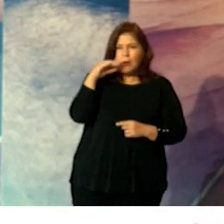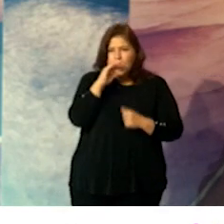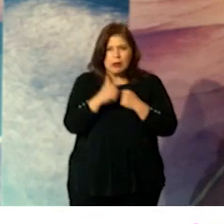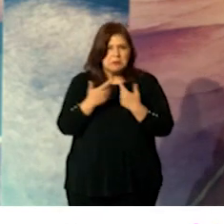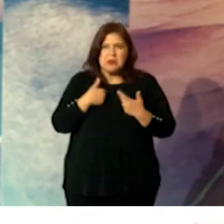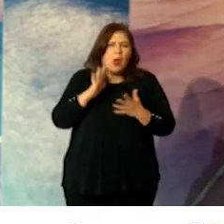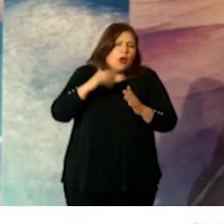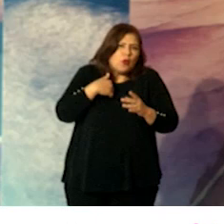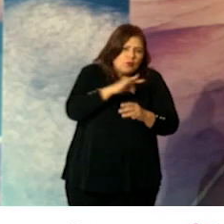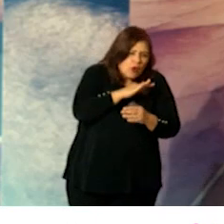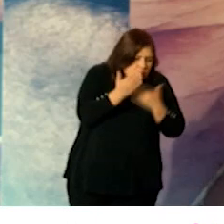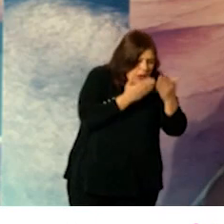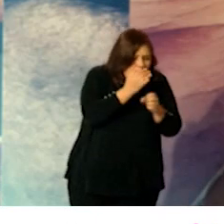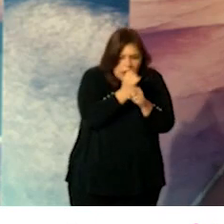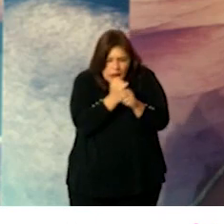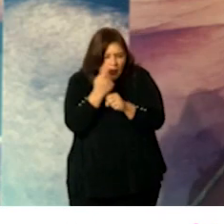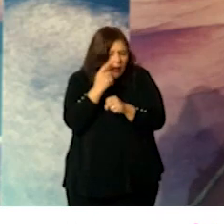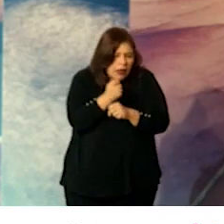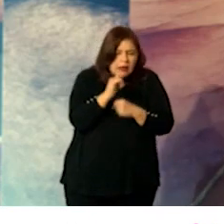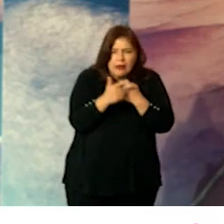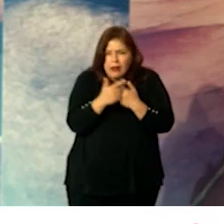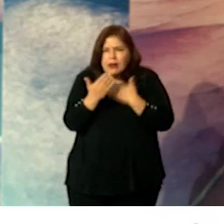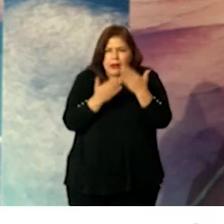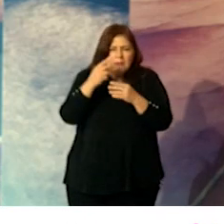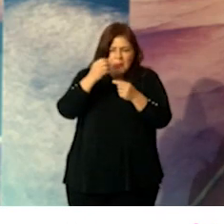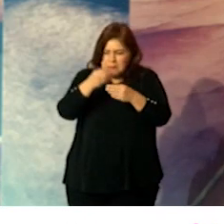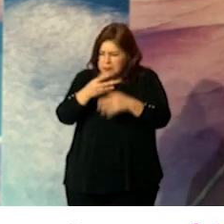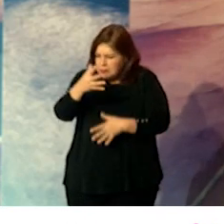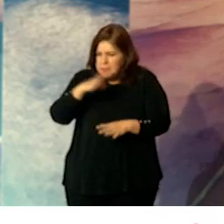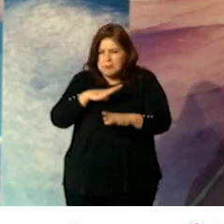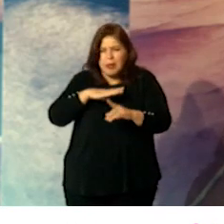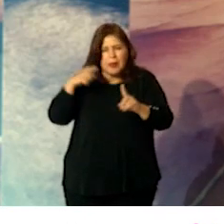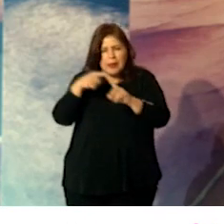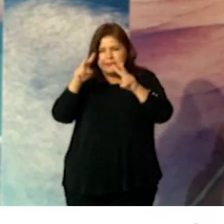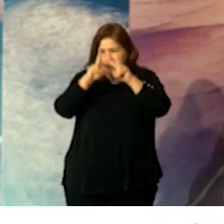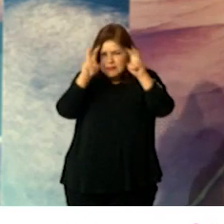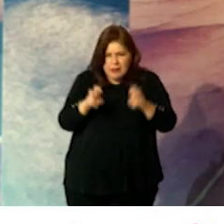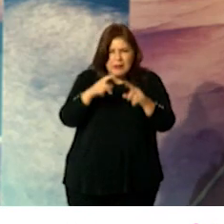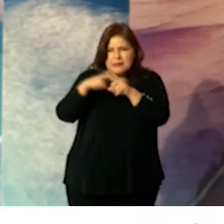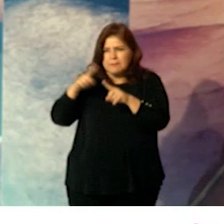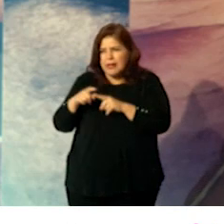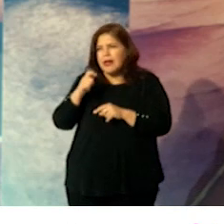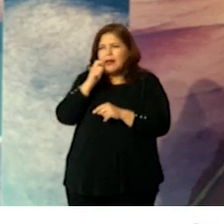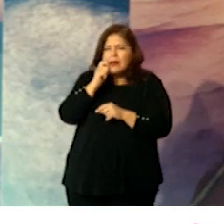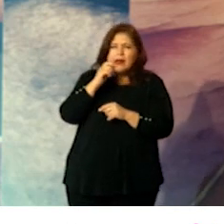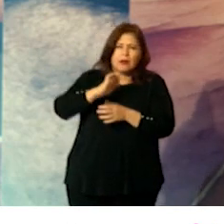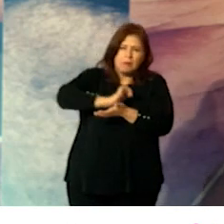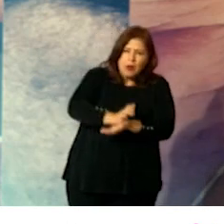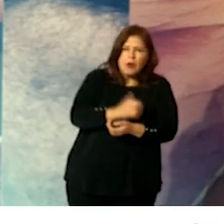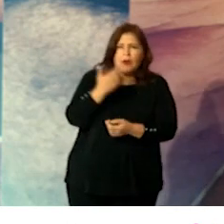he leído a Carlos de Viveiros, he leído a Angela Davis, he leído a montones de personas que hablan directamente de su experiencia viviendo racismo o